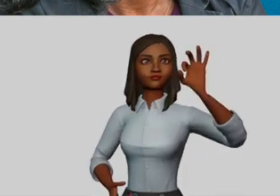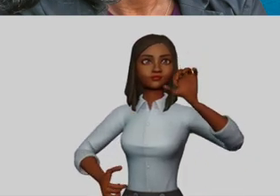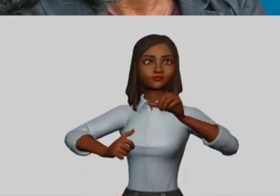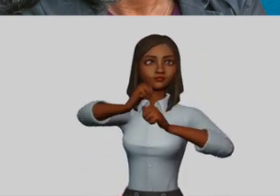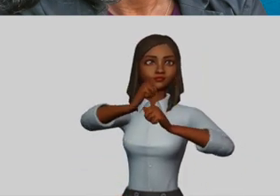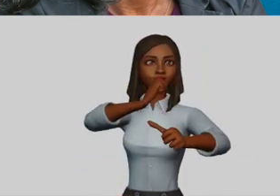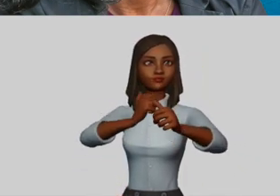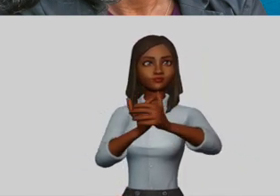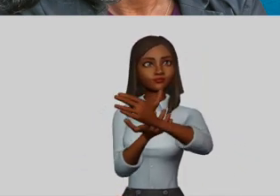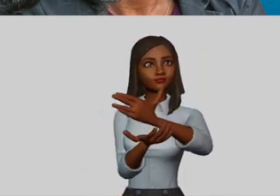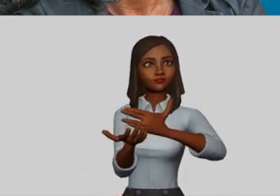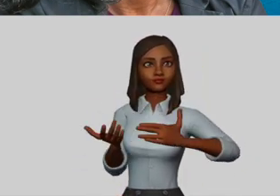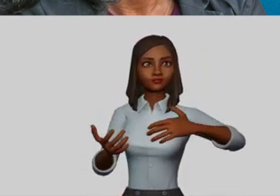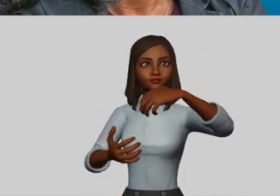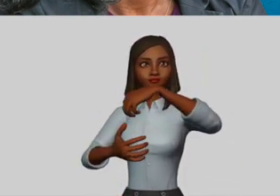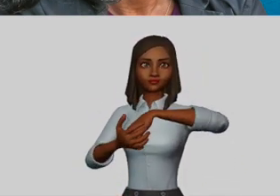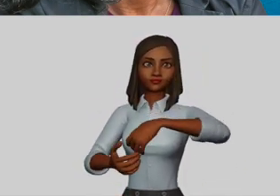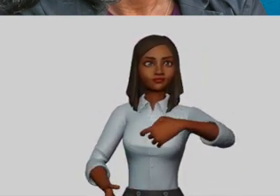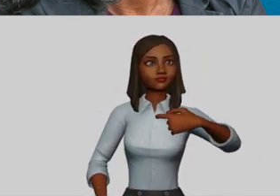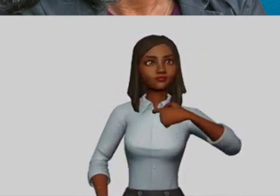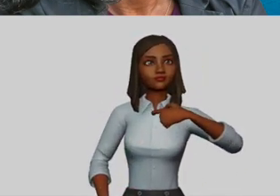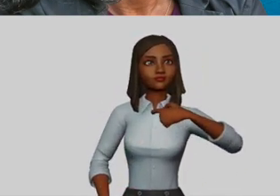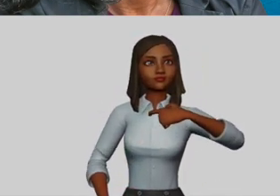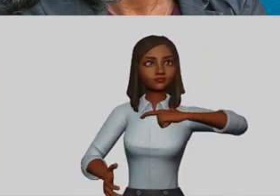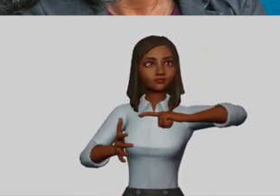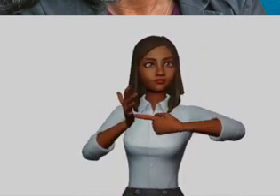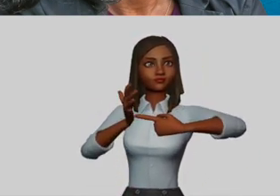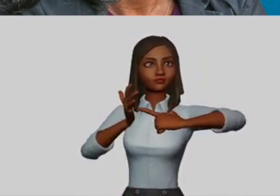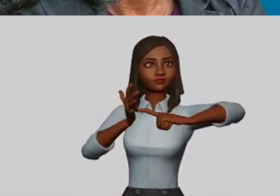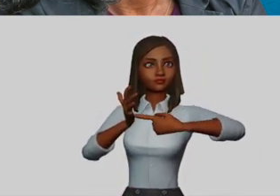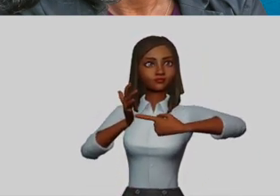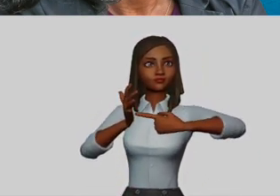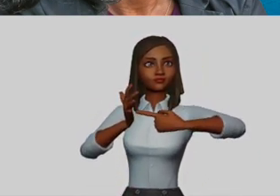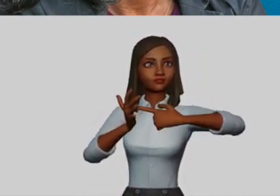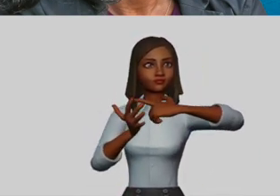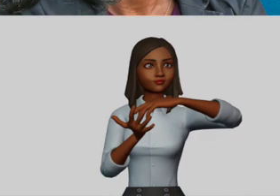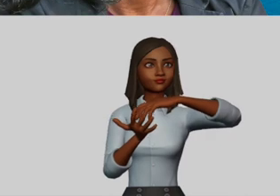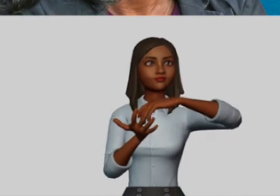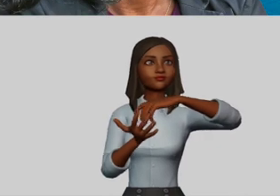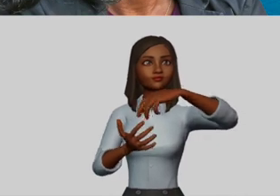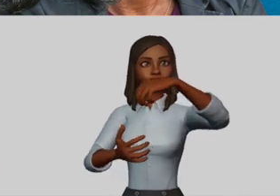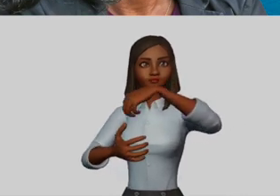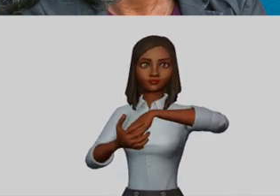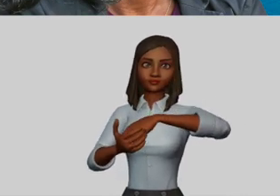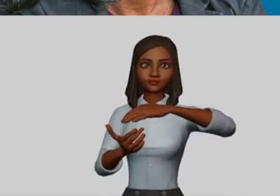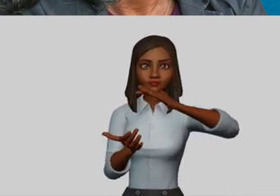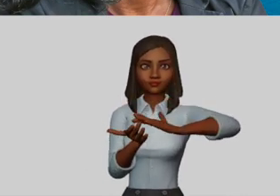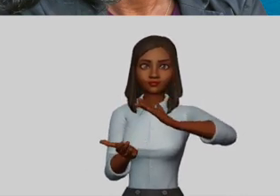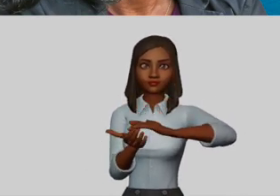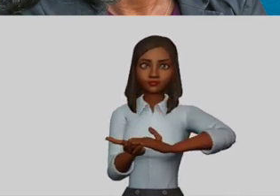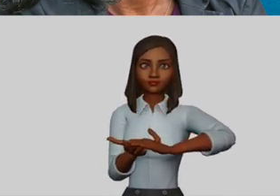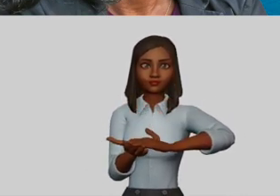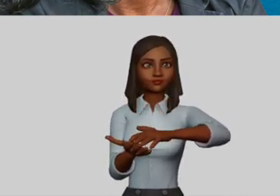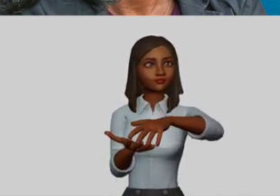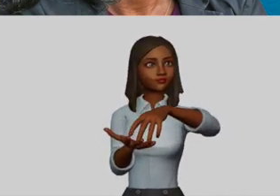era apuntando, usted sabe, cuando uno apunta, pero ella no adquirió lenguaje. ¿Y qué pasa